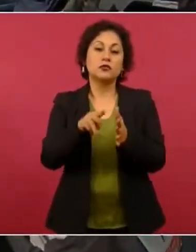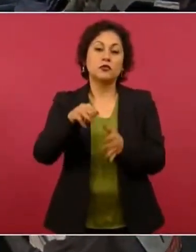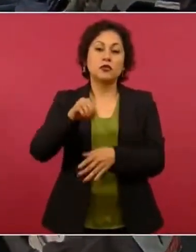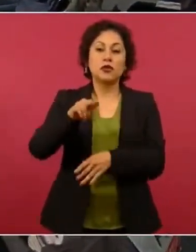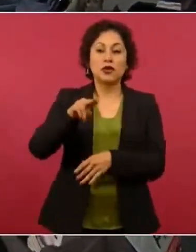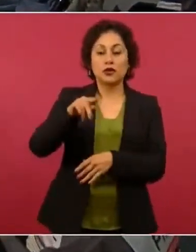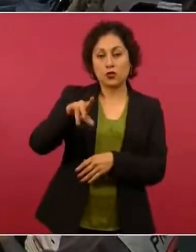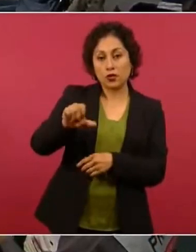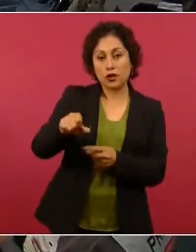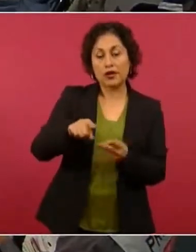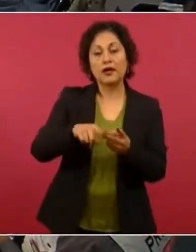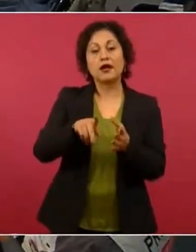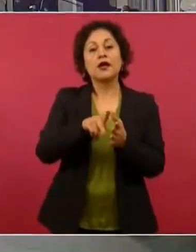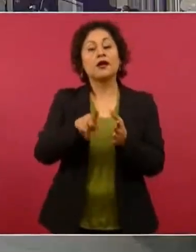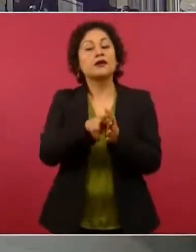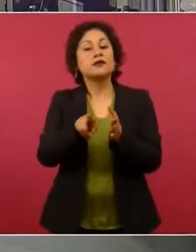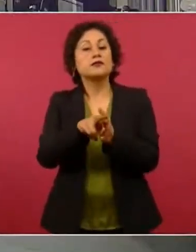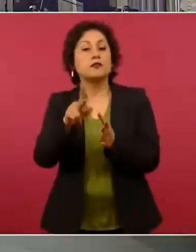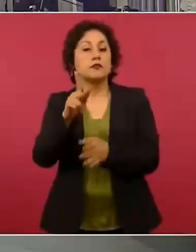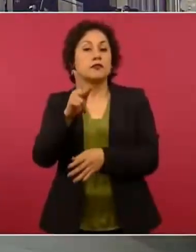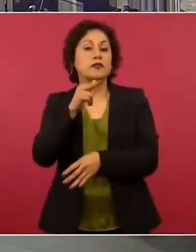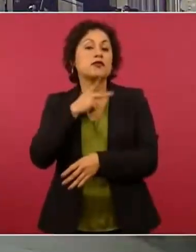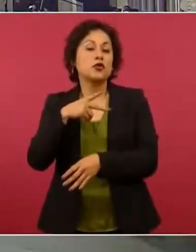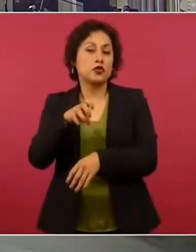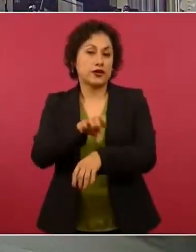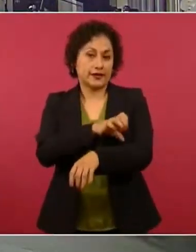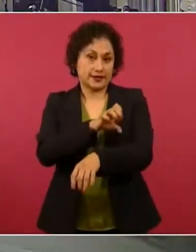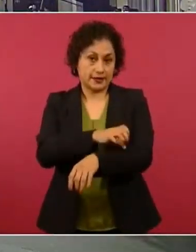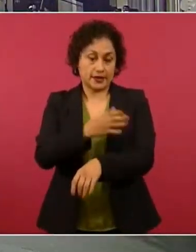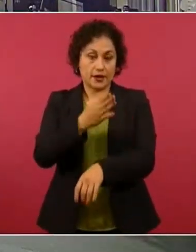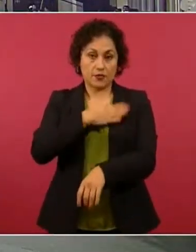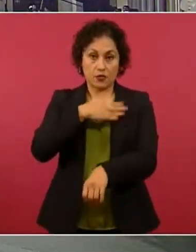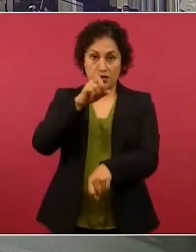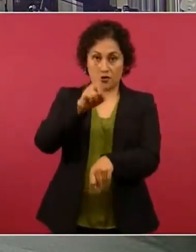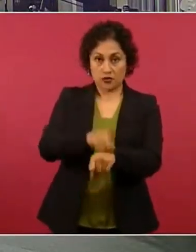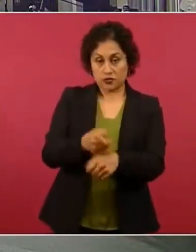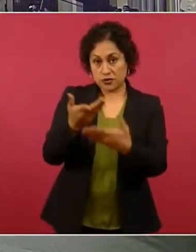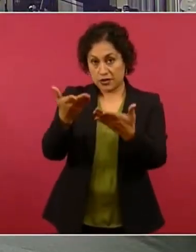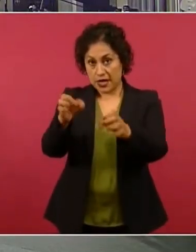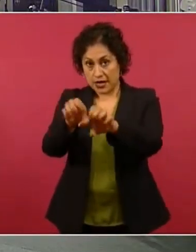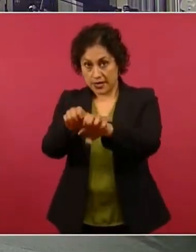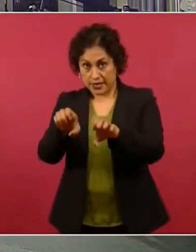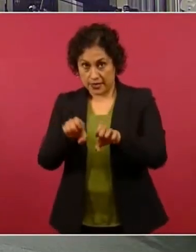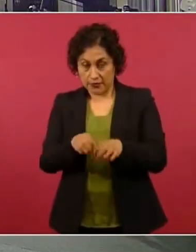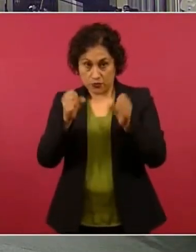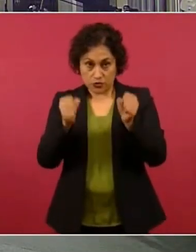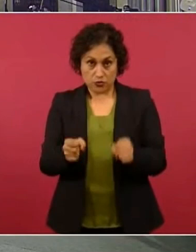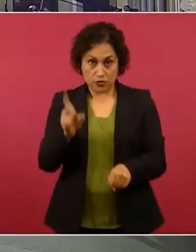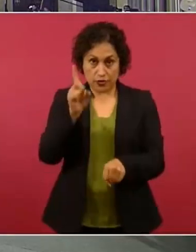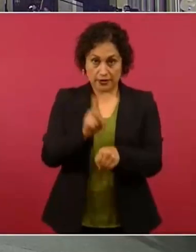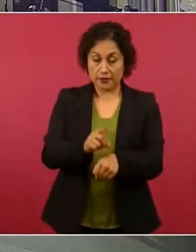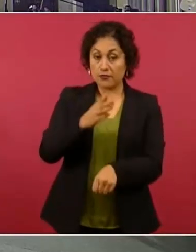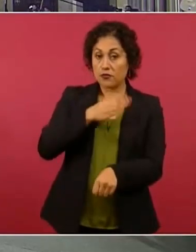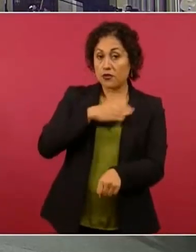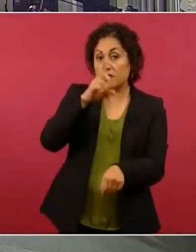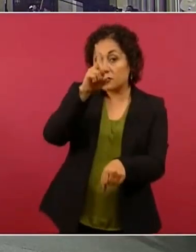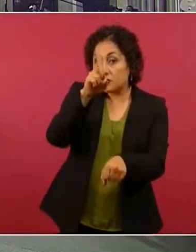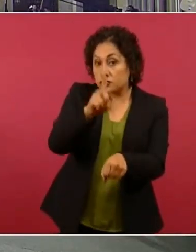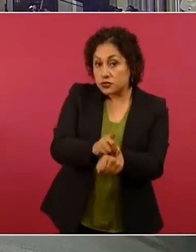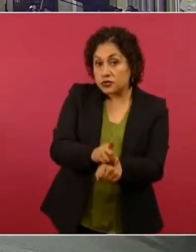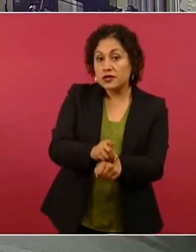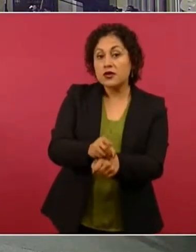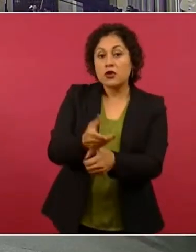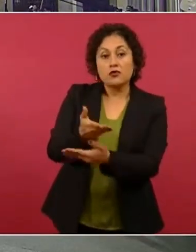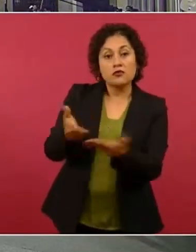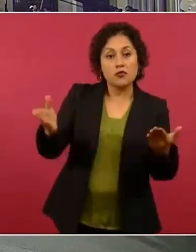petrol y energía Buenos días a al gabinete de seguridad y buenos días a toda la institución de